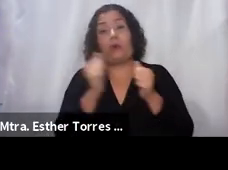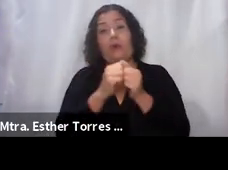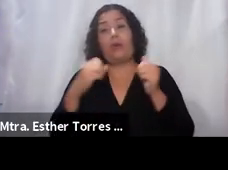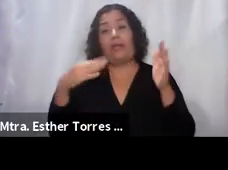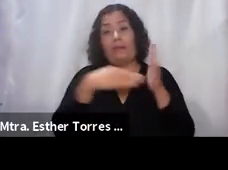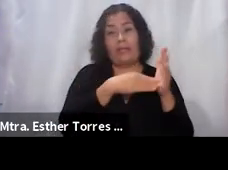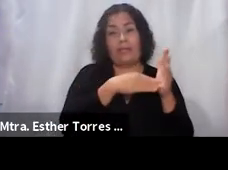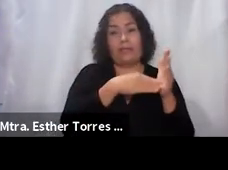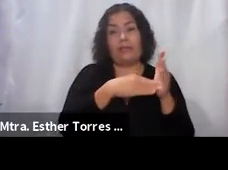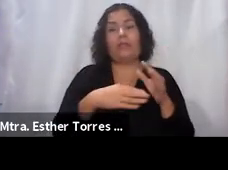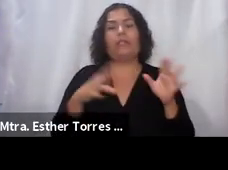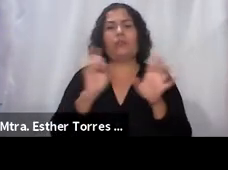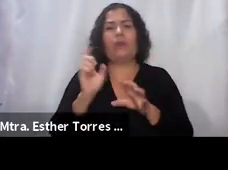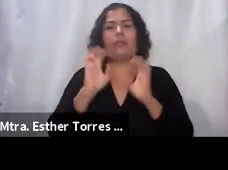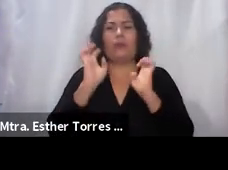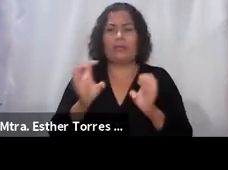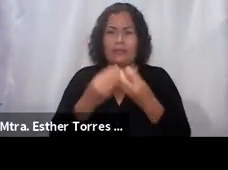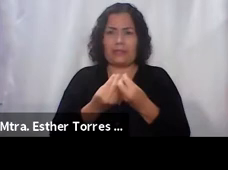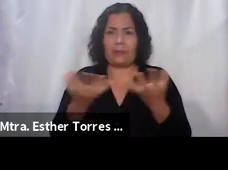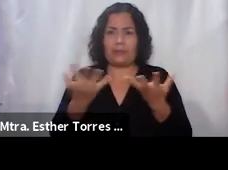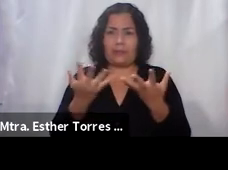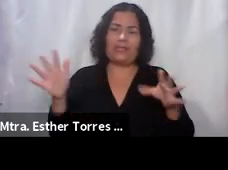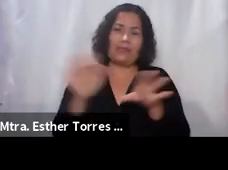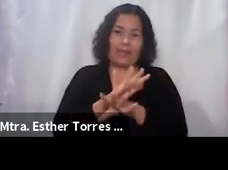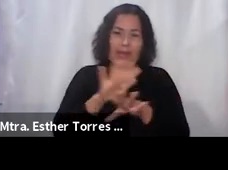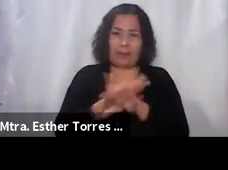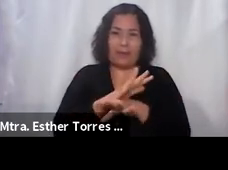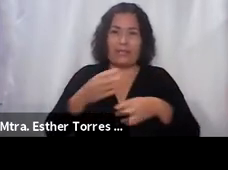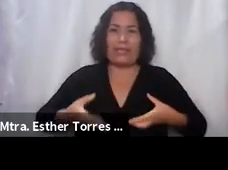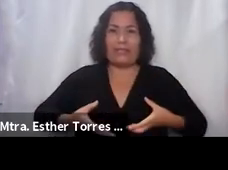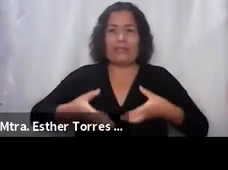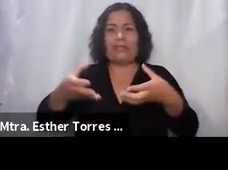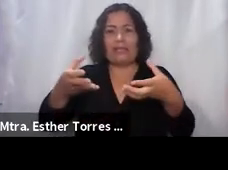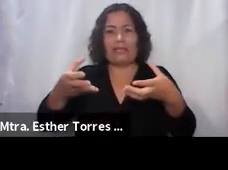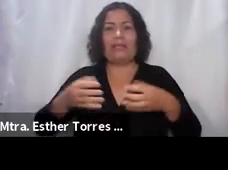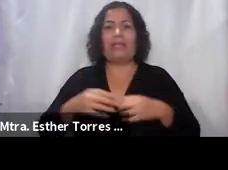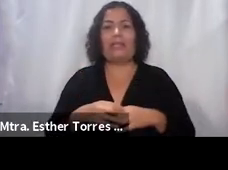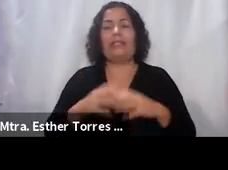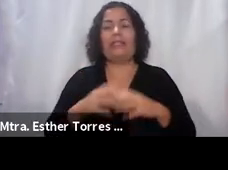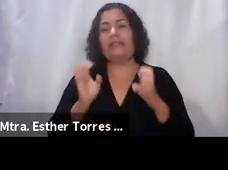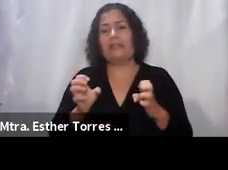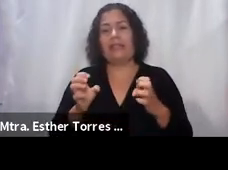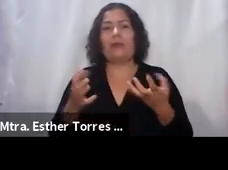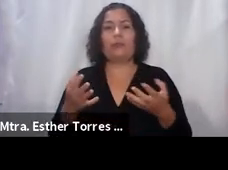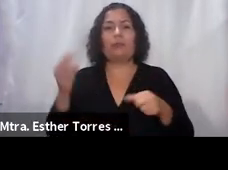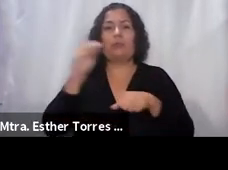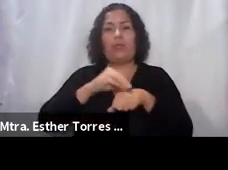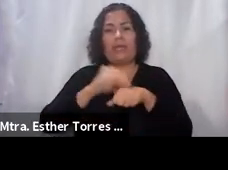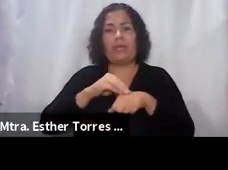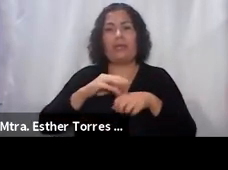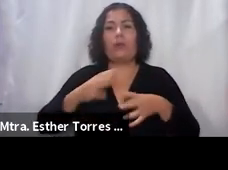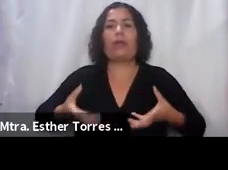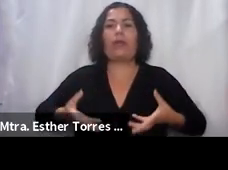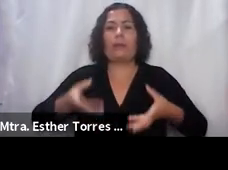estos cambios en las calles, ¿no? Estamos incluyendo vías ciclistas,